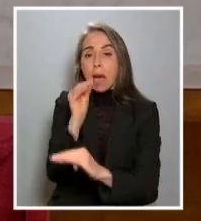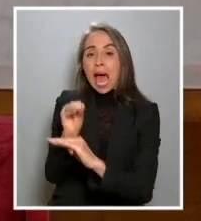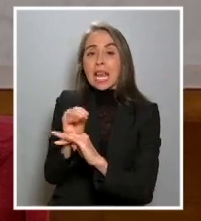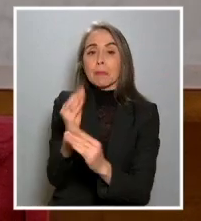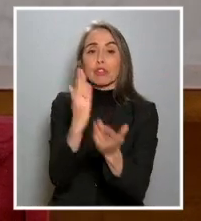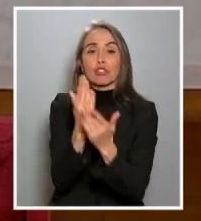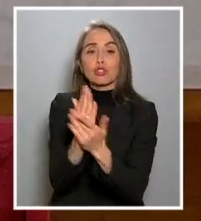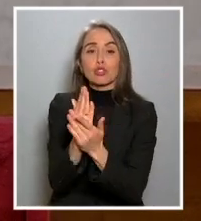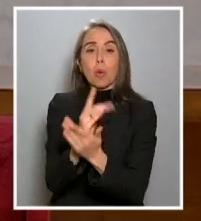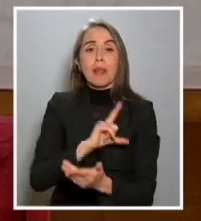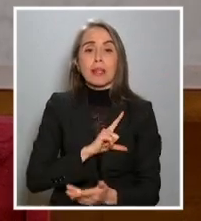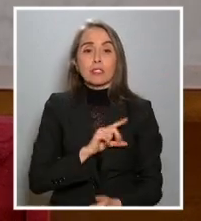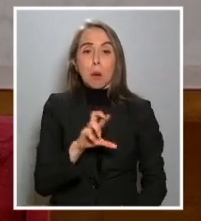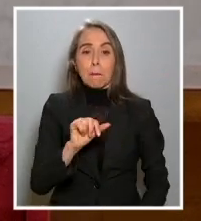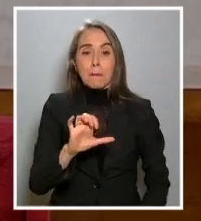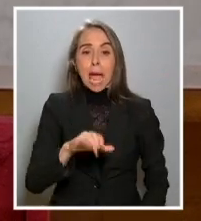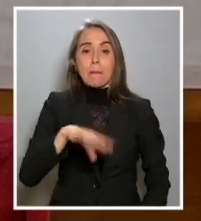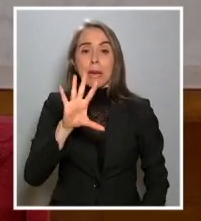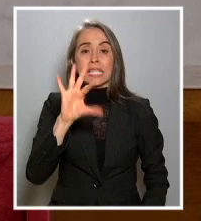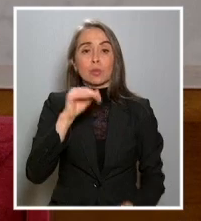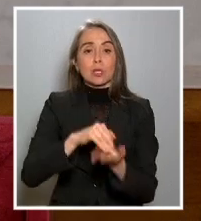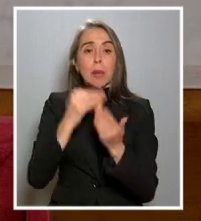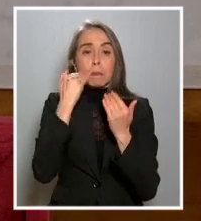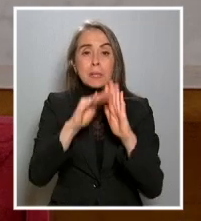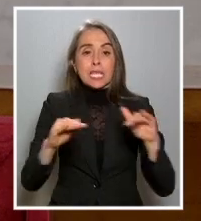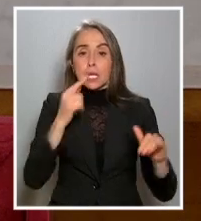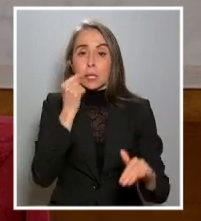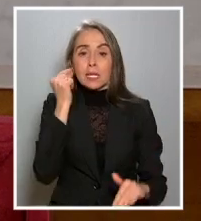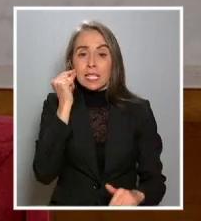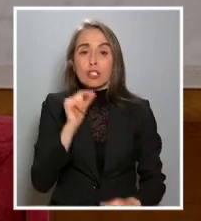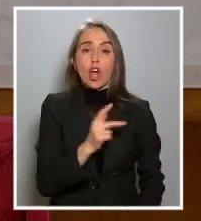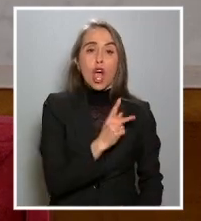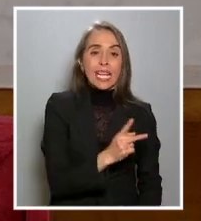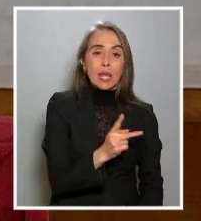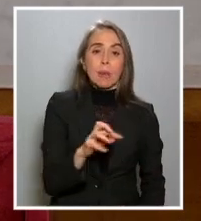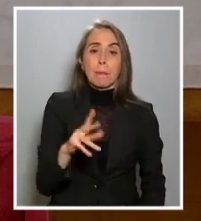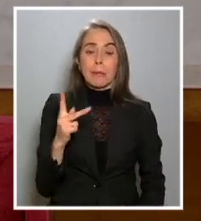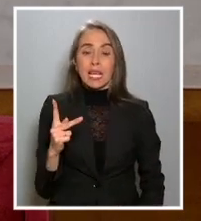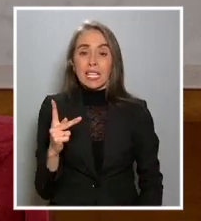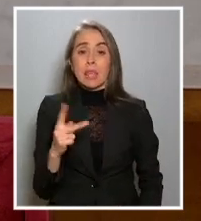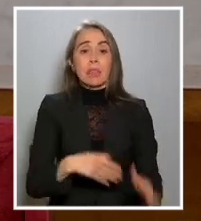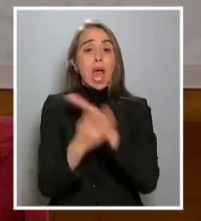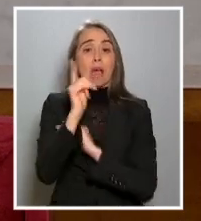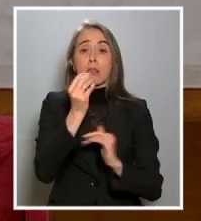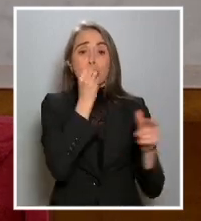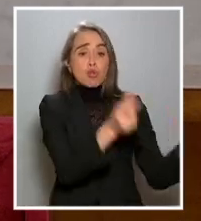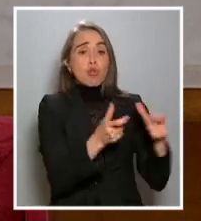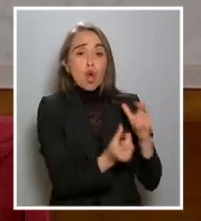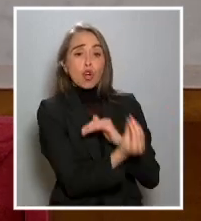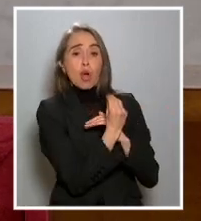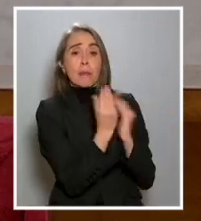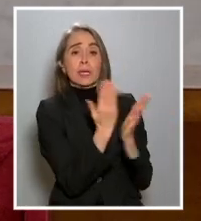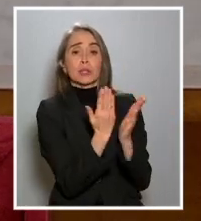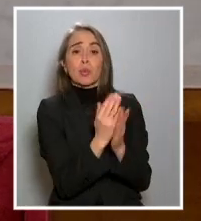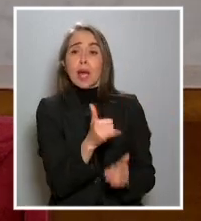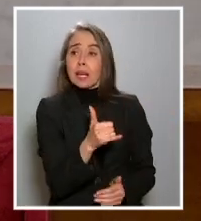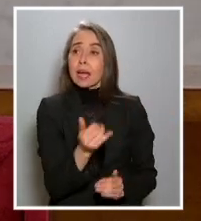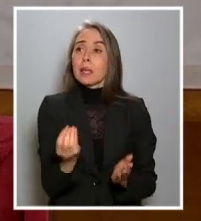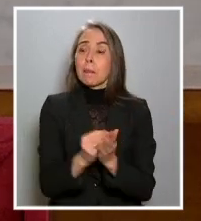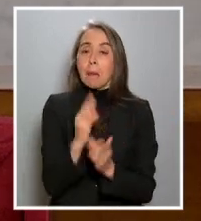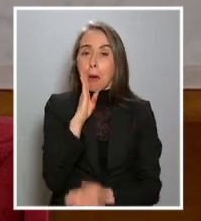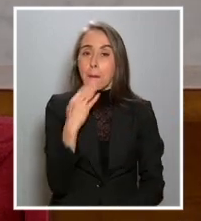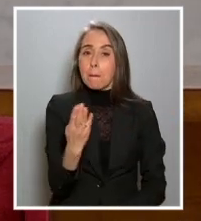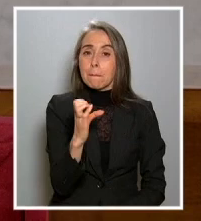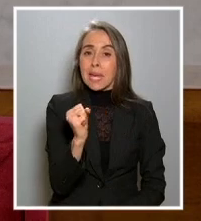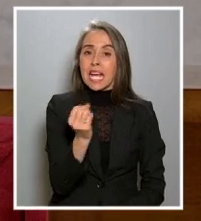el PAE, a más de 50,000 niños y niñas de kinder y prekinder que antes no lo tenían. Y hemos aumentado la beca de